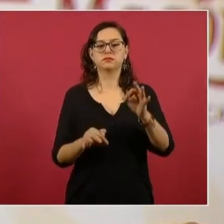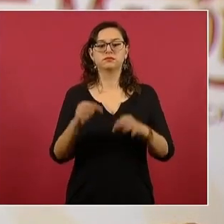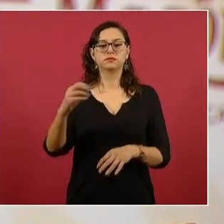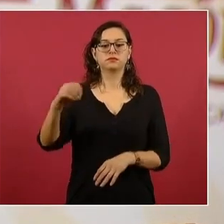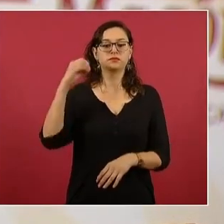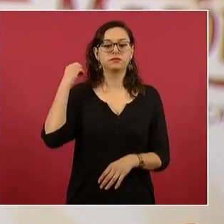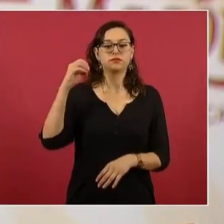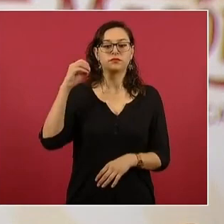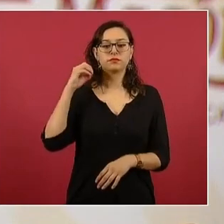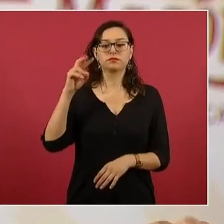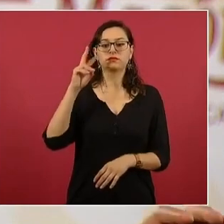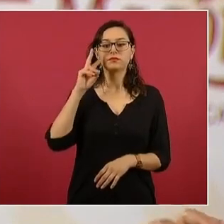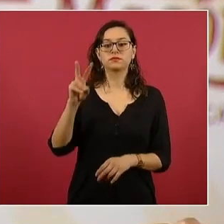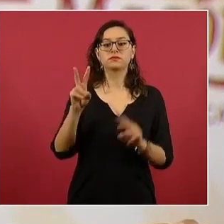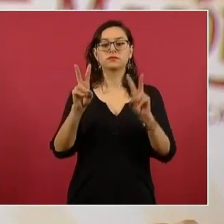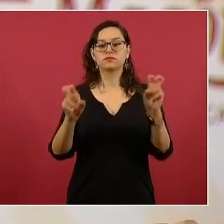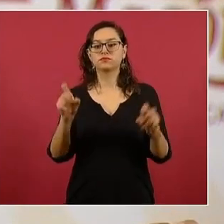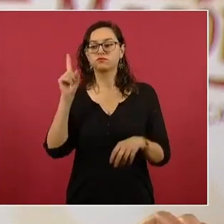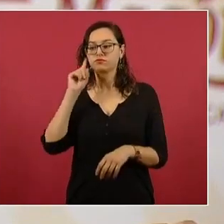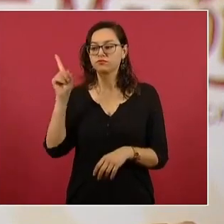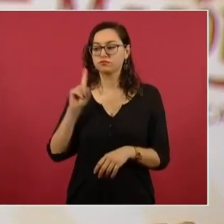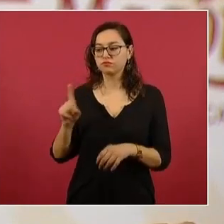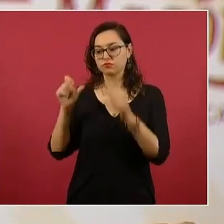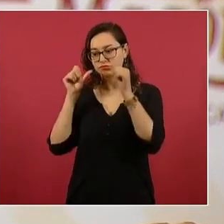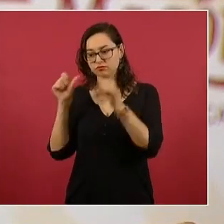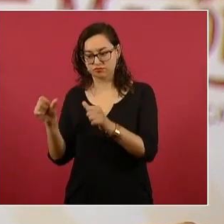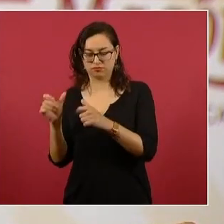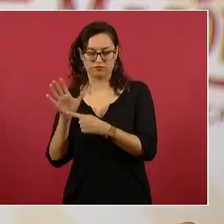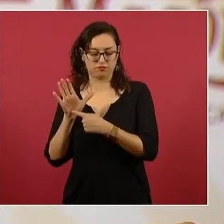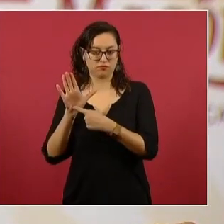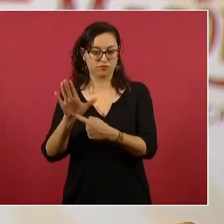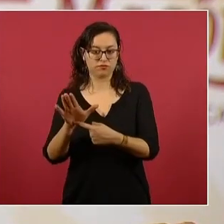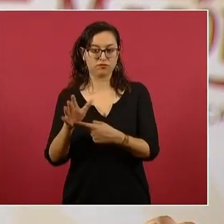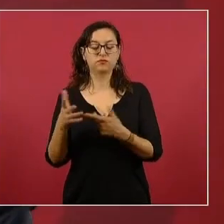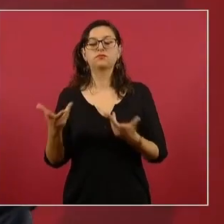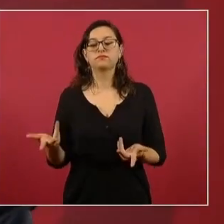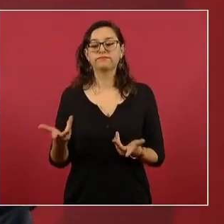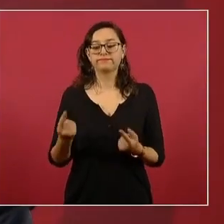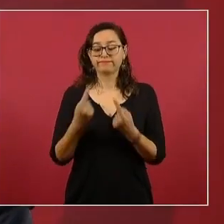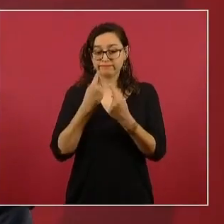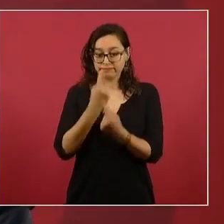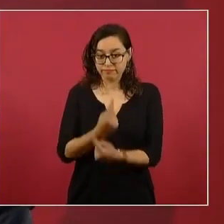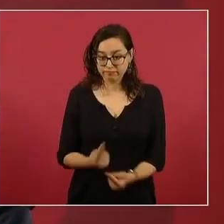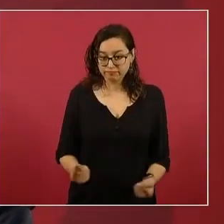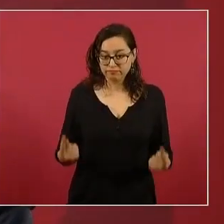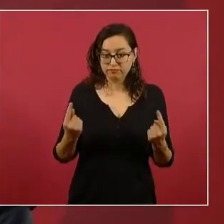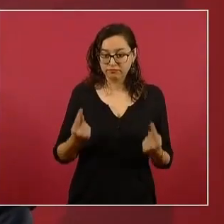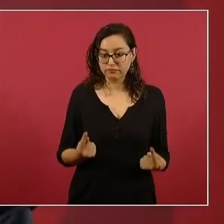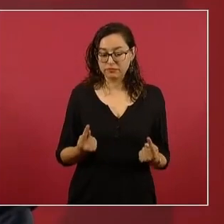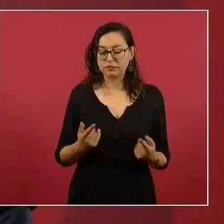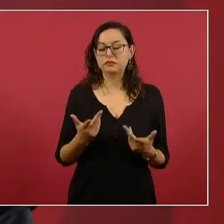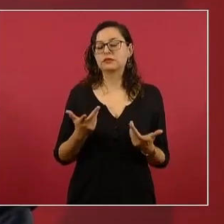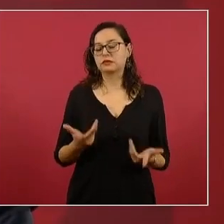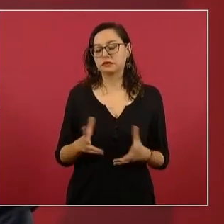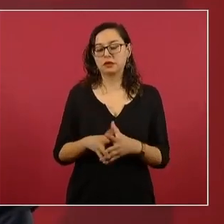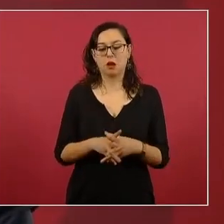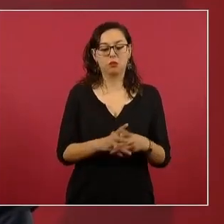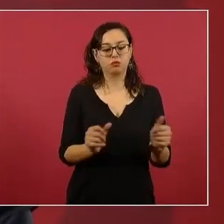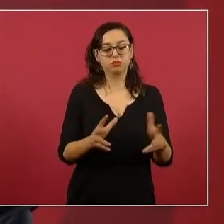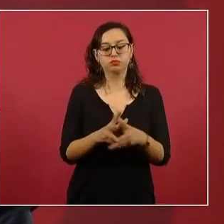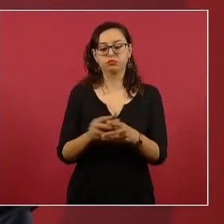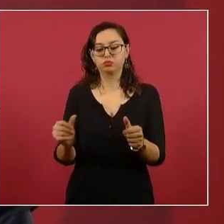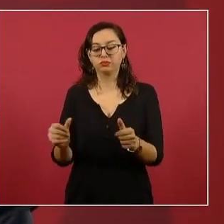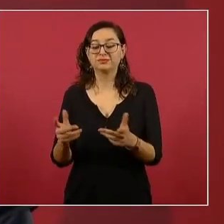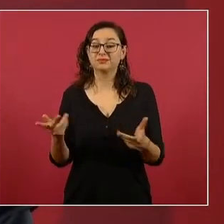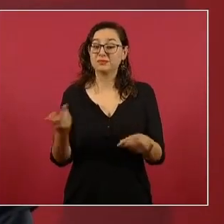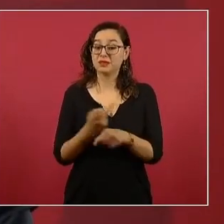Zacatecas, sin hacer menos el tema sobre todo de menores de edad. También hemos detectado casos de